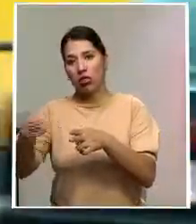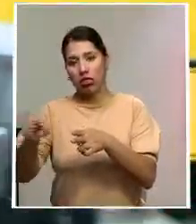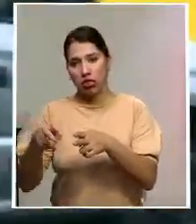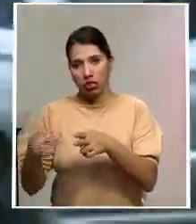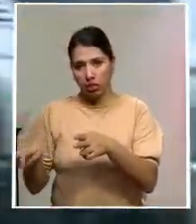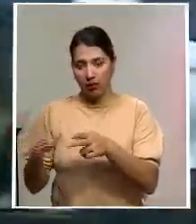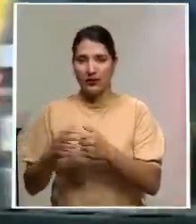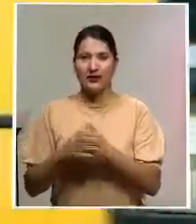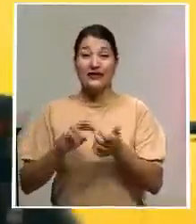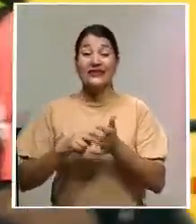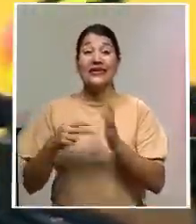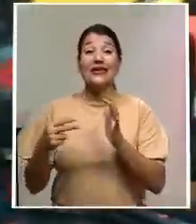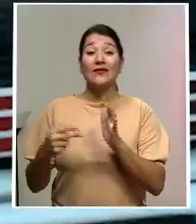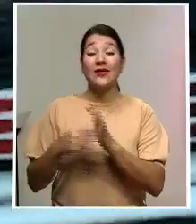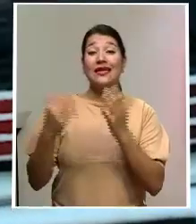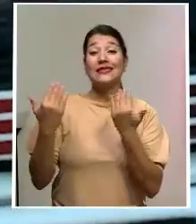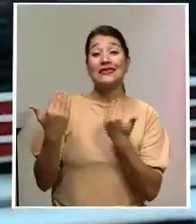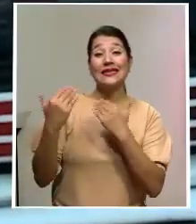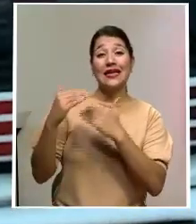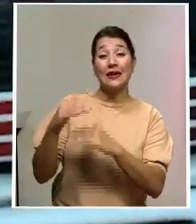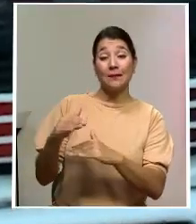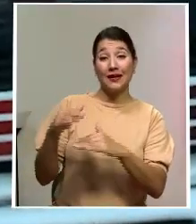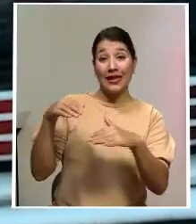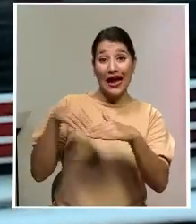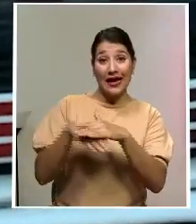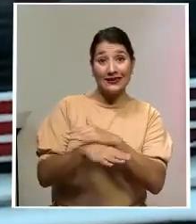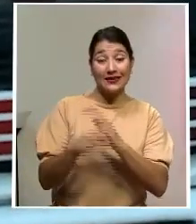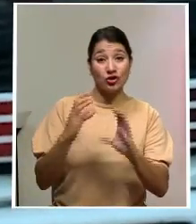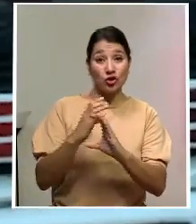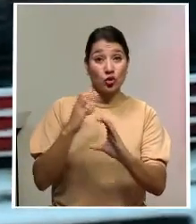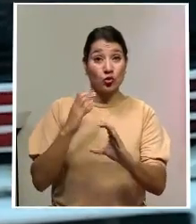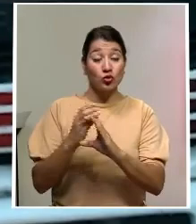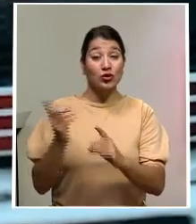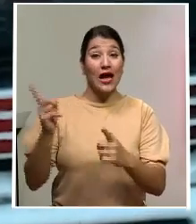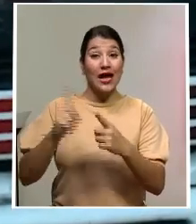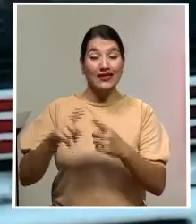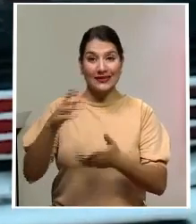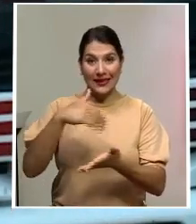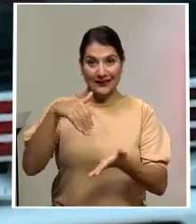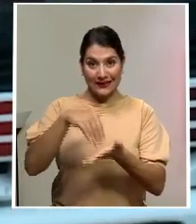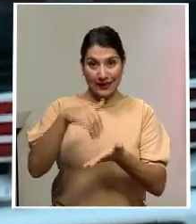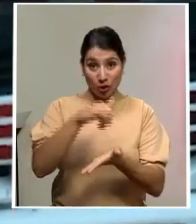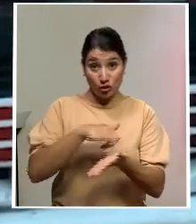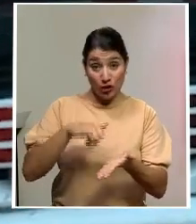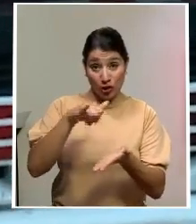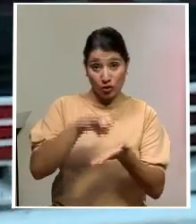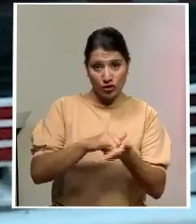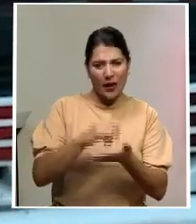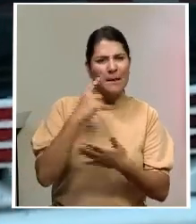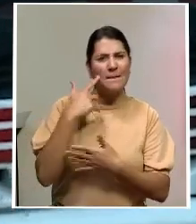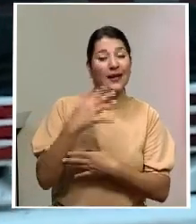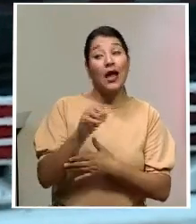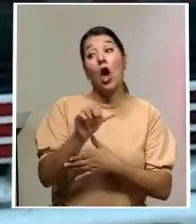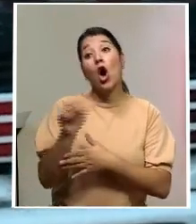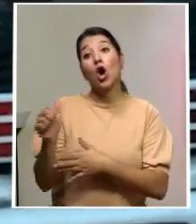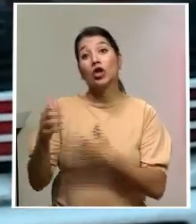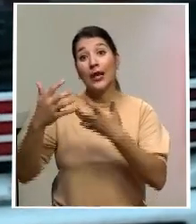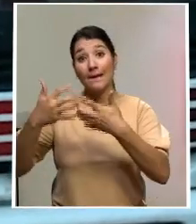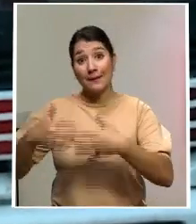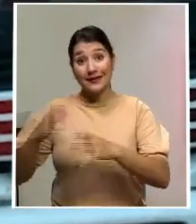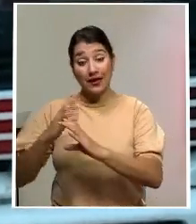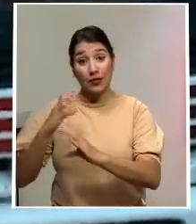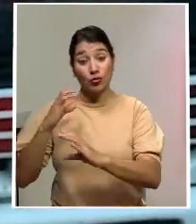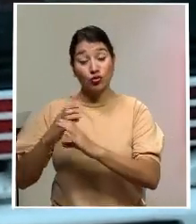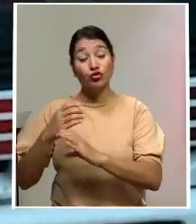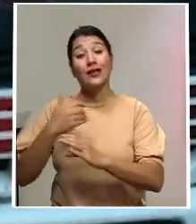limitaría el acceso de buses con menos demanda de pasajeros hasta el centro de San José, para que sean otras empresas de buses las encargadas